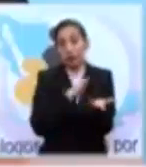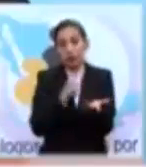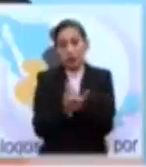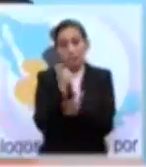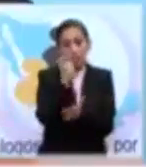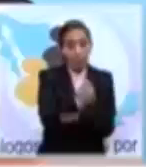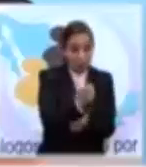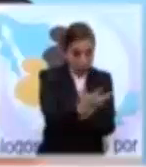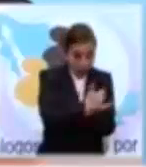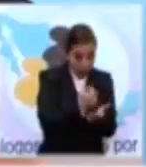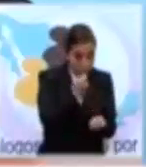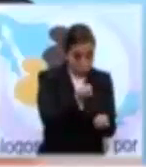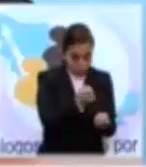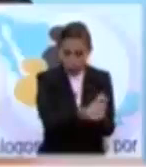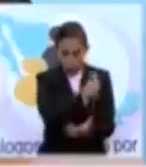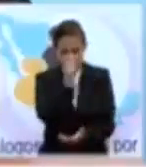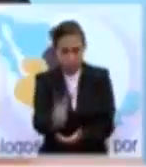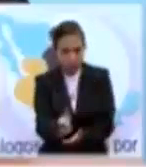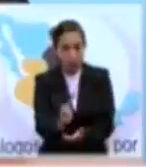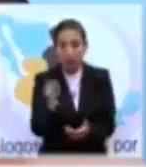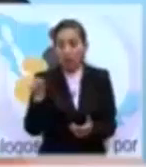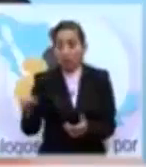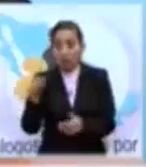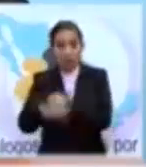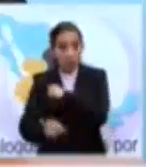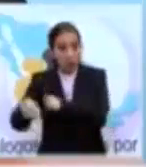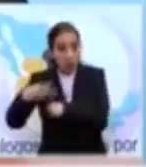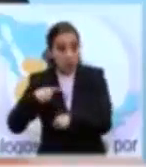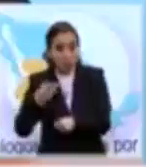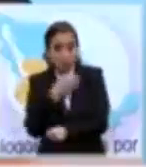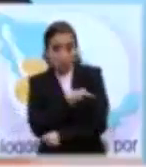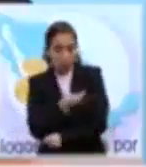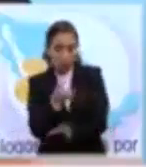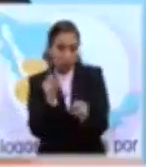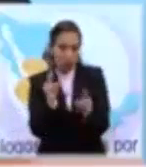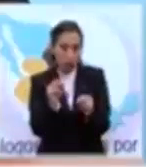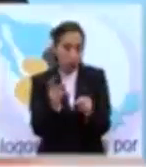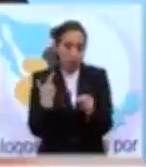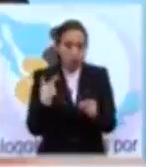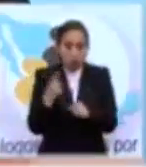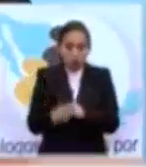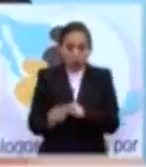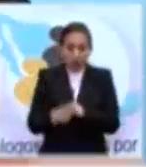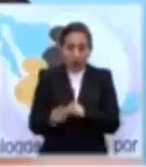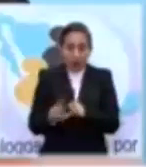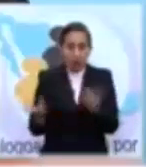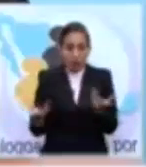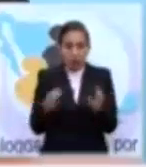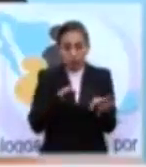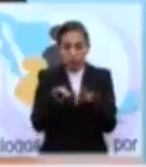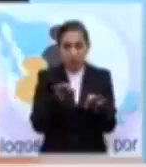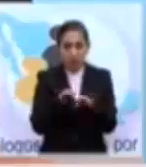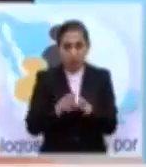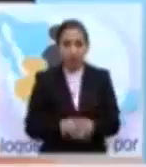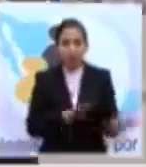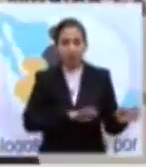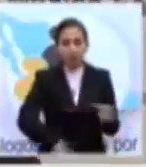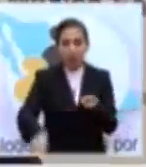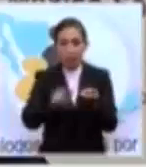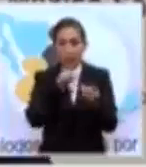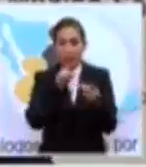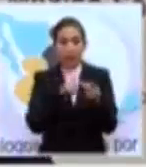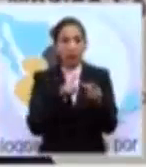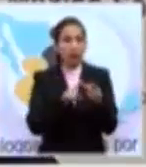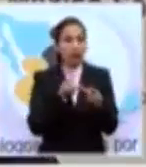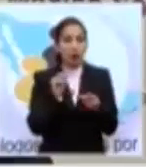que también no afecte a la gente que menos tiene y por supuesto que no afecte a quienes están generando empleos. El segundo tema, y